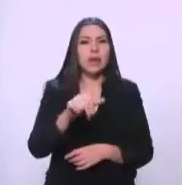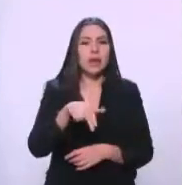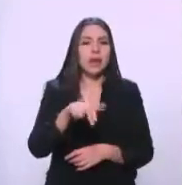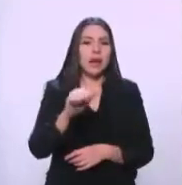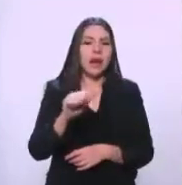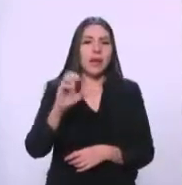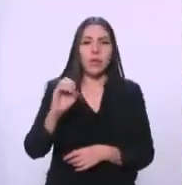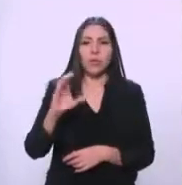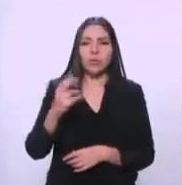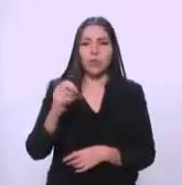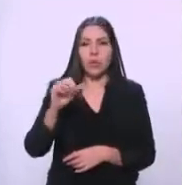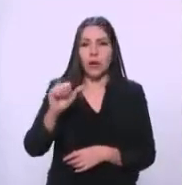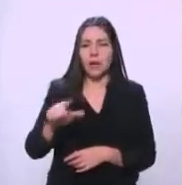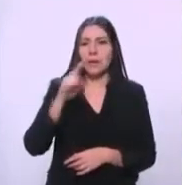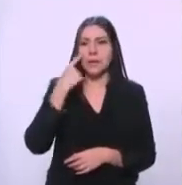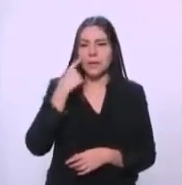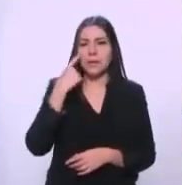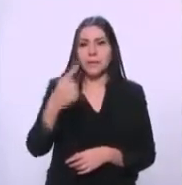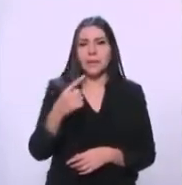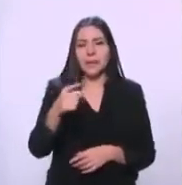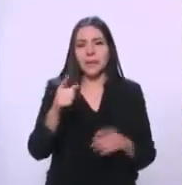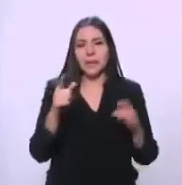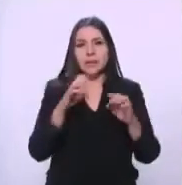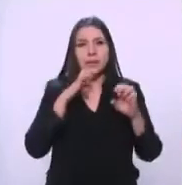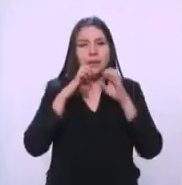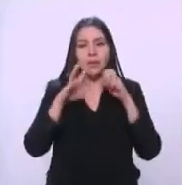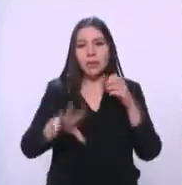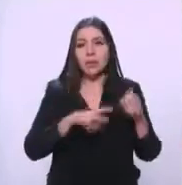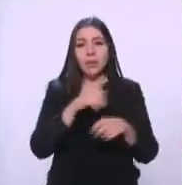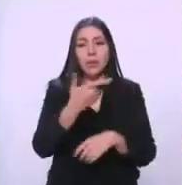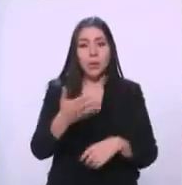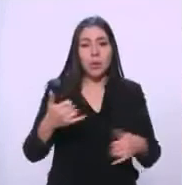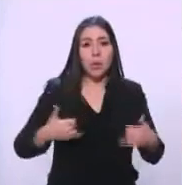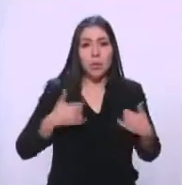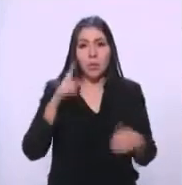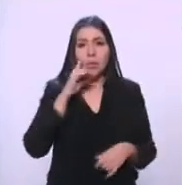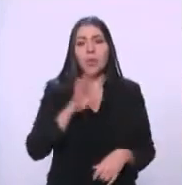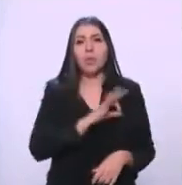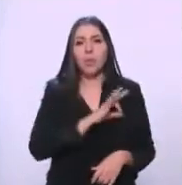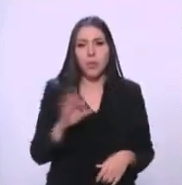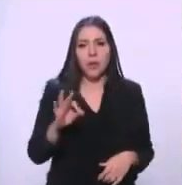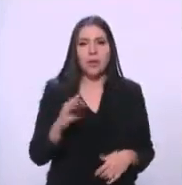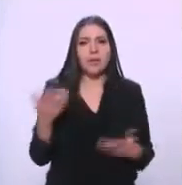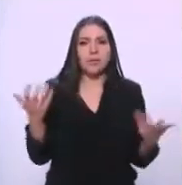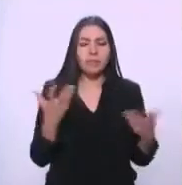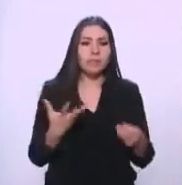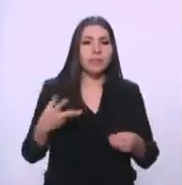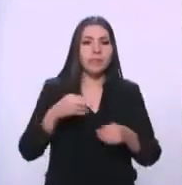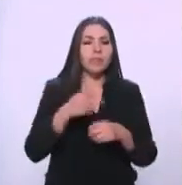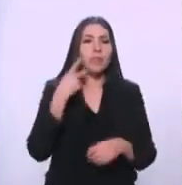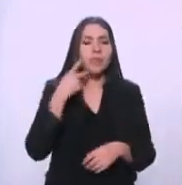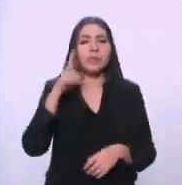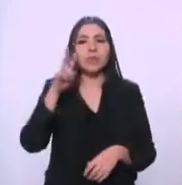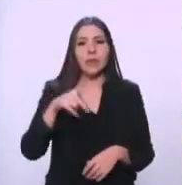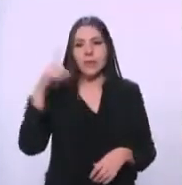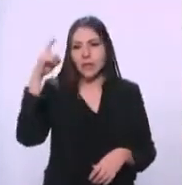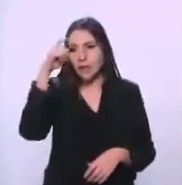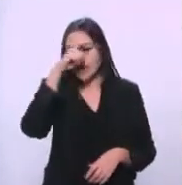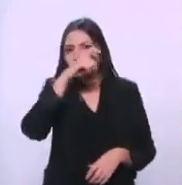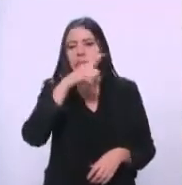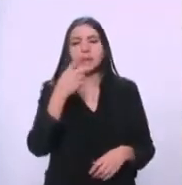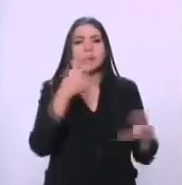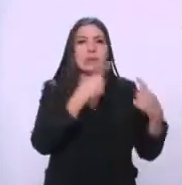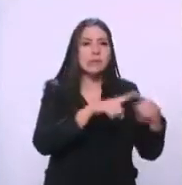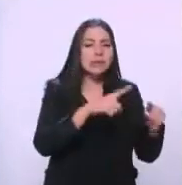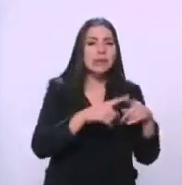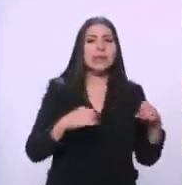que es un gran ejemplo de cómo, siendo mujer y siendo joven, sí se puede hacer política en este país. Es muy difícil dar las instituciones y una